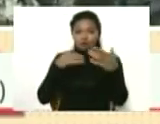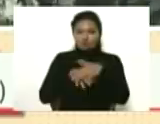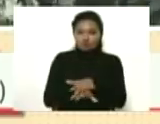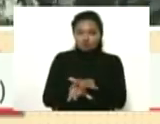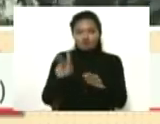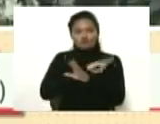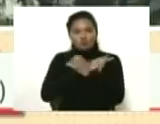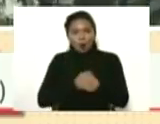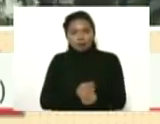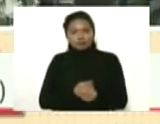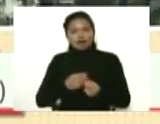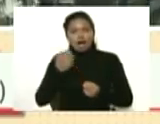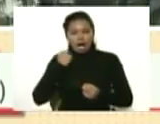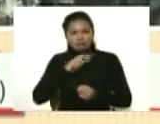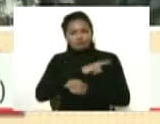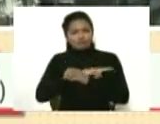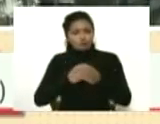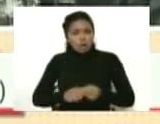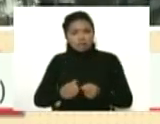Poderosa Unión Cívico-Militar.